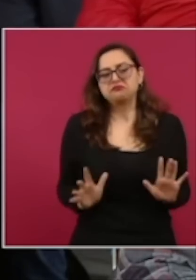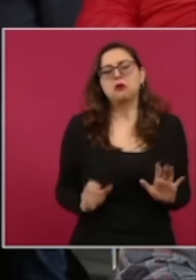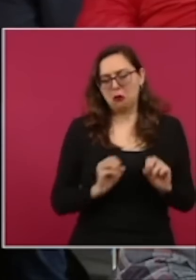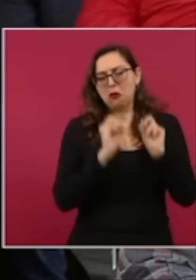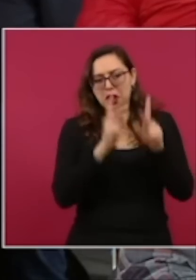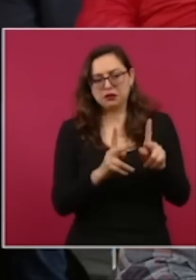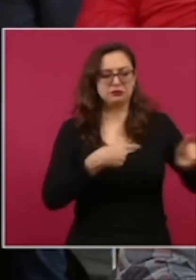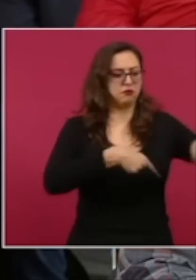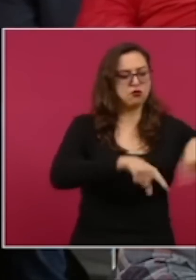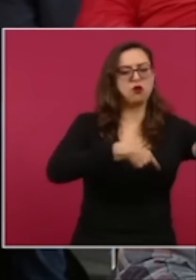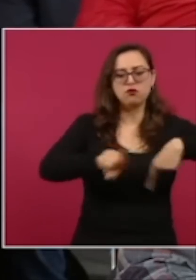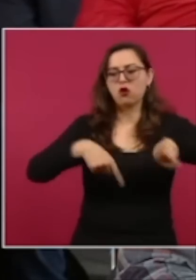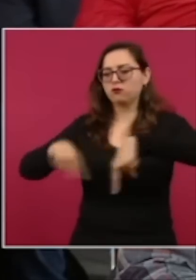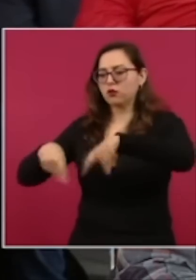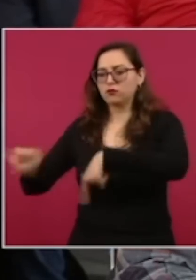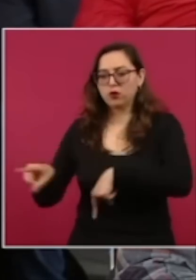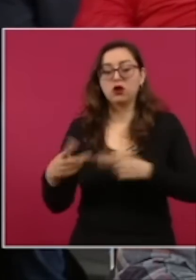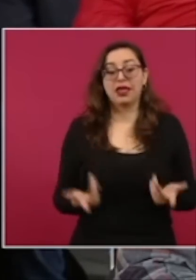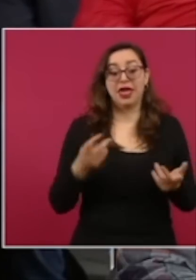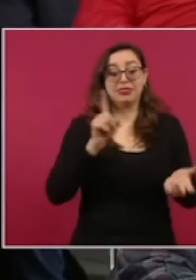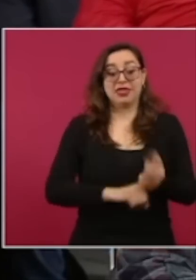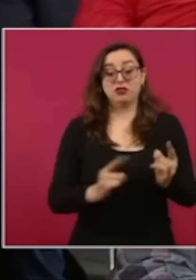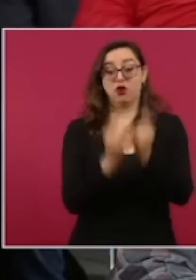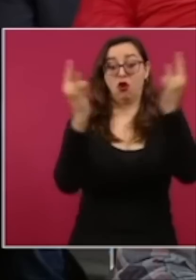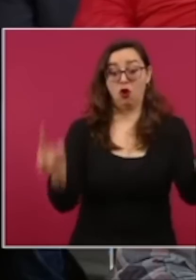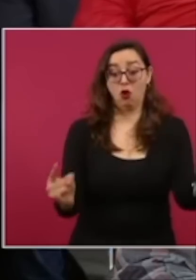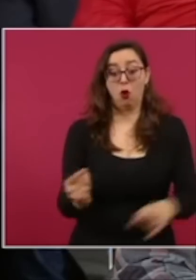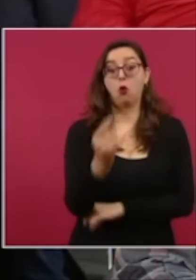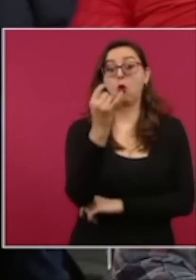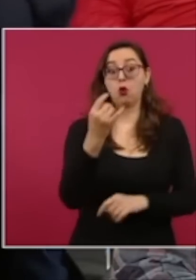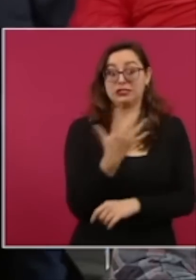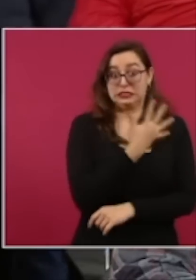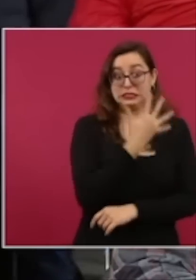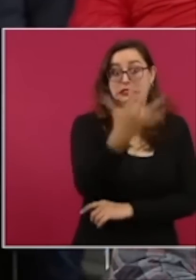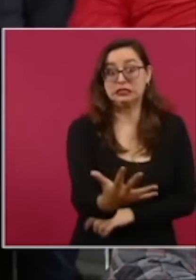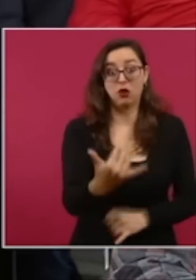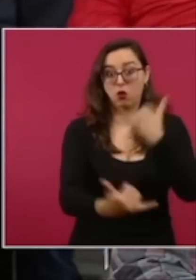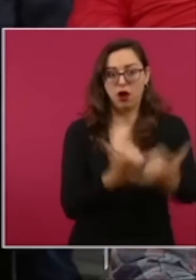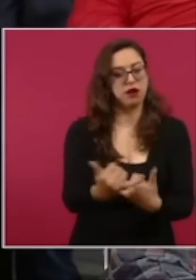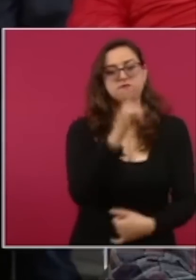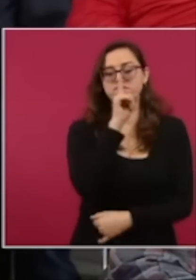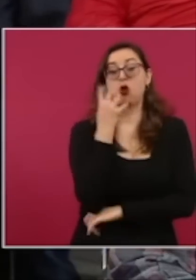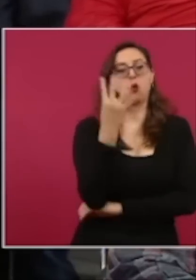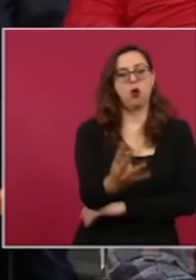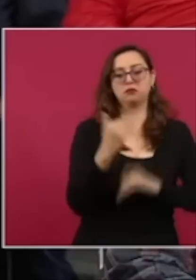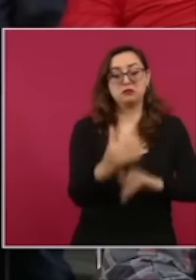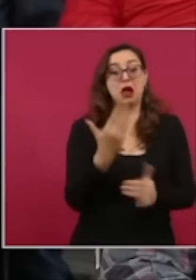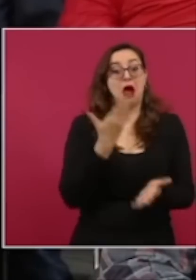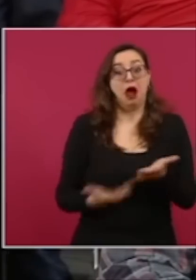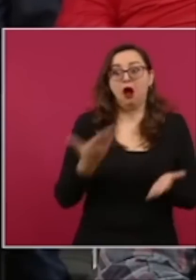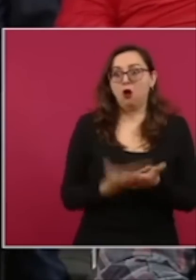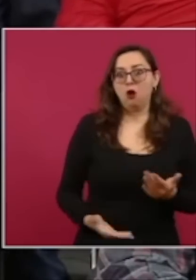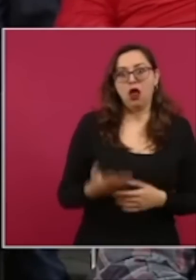equipos de fútbol tenían que utilizar únicamente cuatro extranjeros en el campo de fútbol y en el interior cinco. Ya después pues no se respetó ese acuerdo. Aumentó a seis, siete, ocho, nueve y